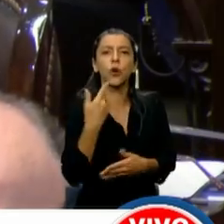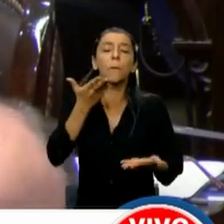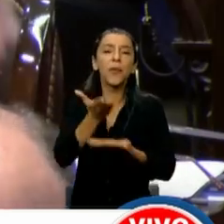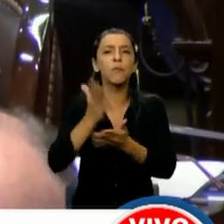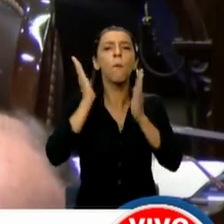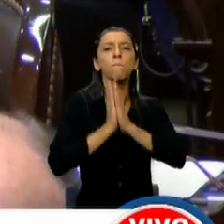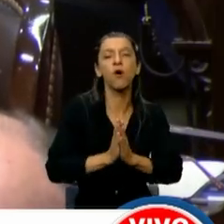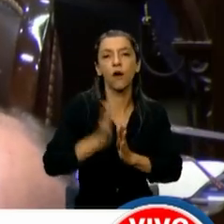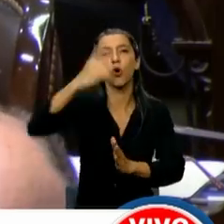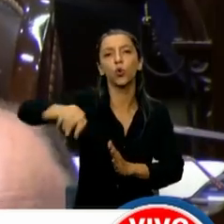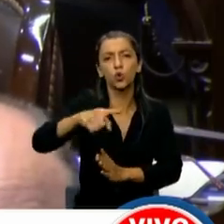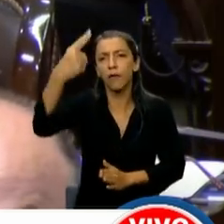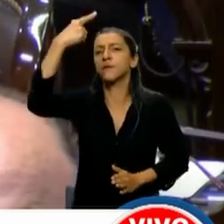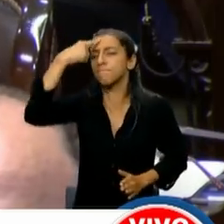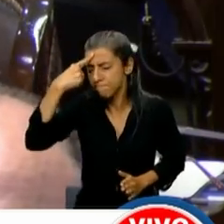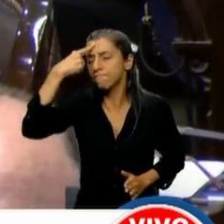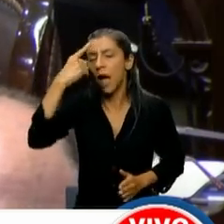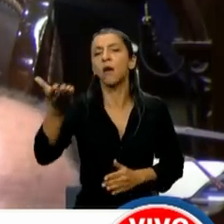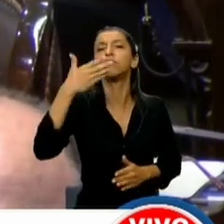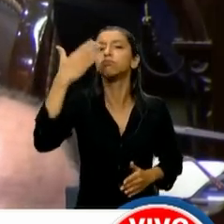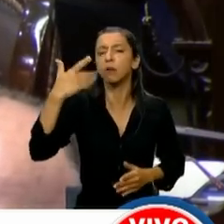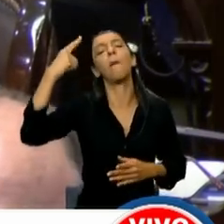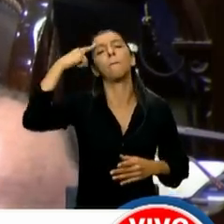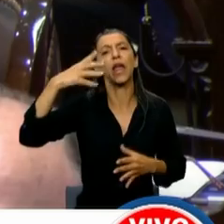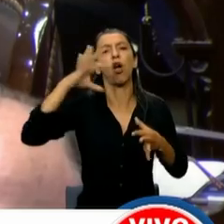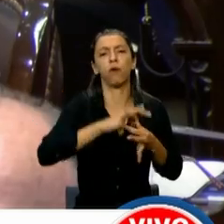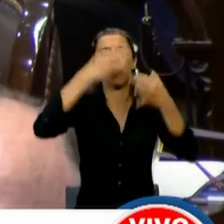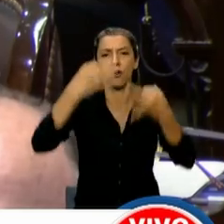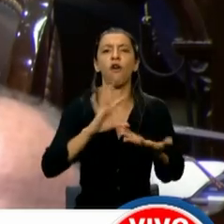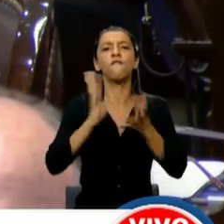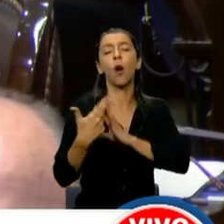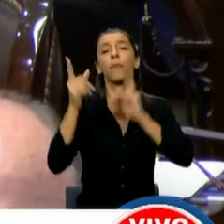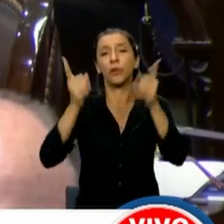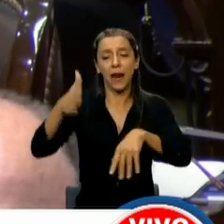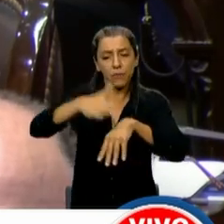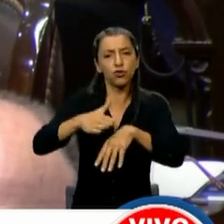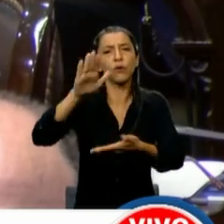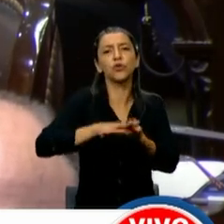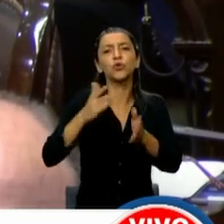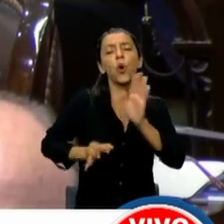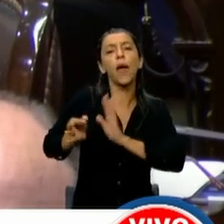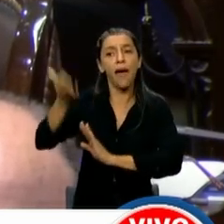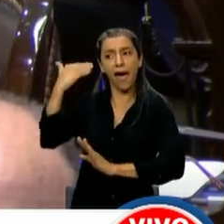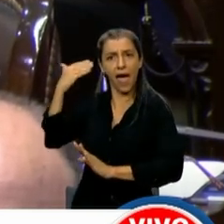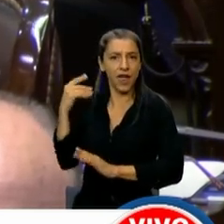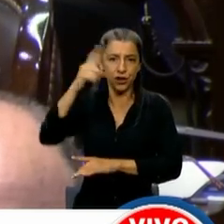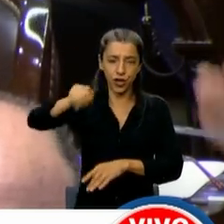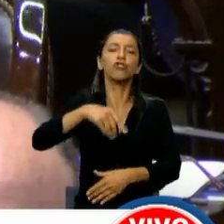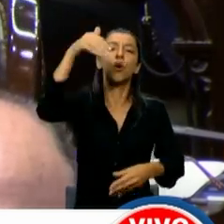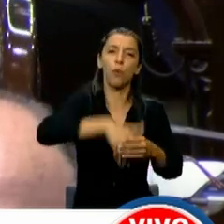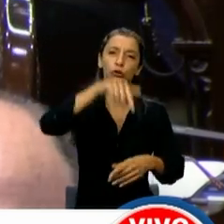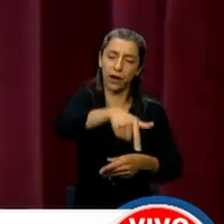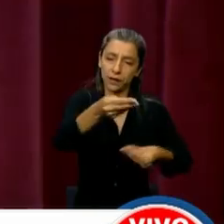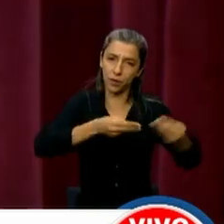sean coherentes con sus discursos pero que además que sean responsables de su pasado también y que voten este presupuesto muchas